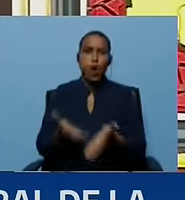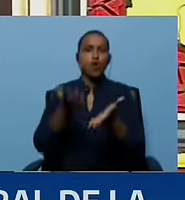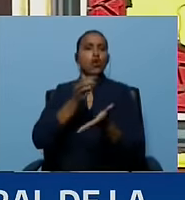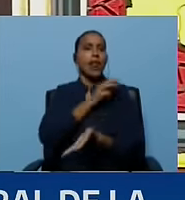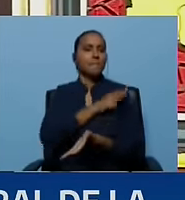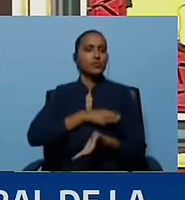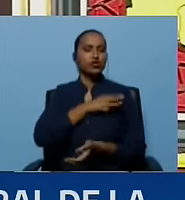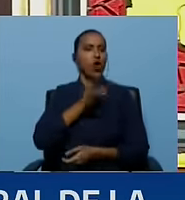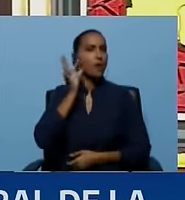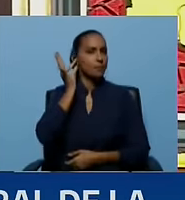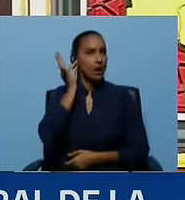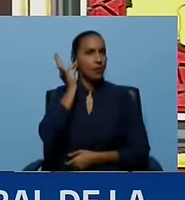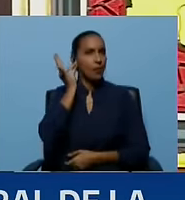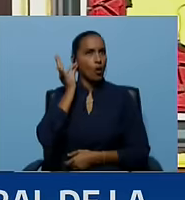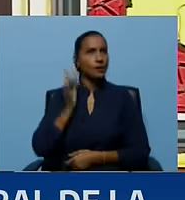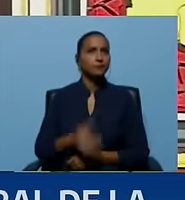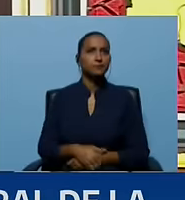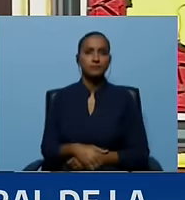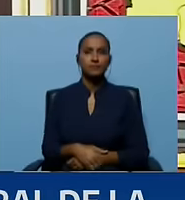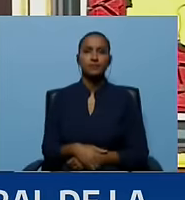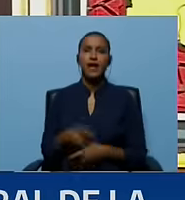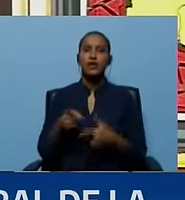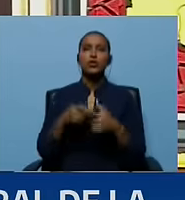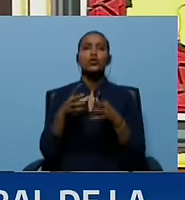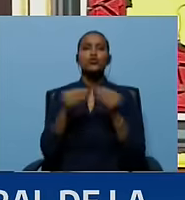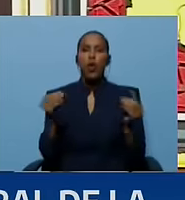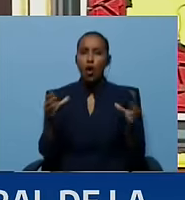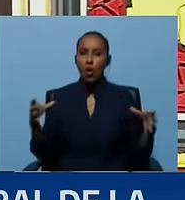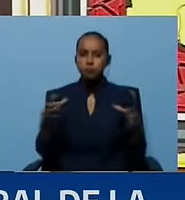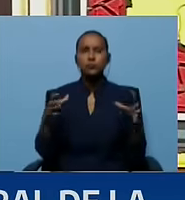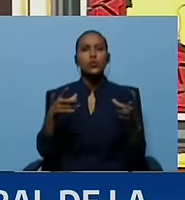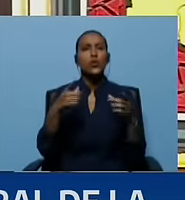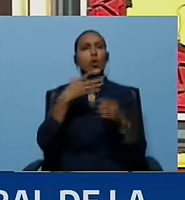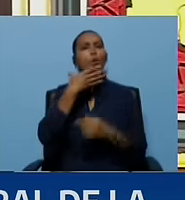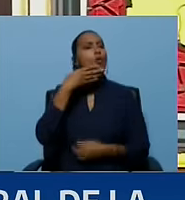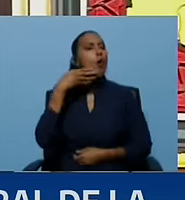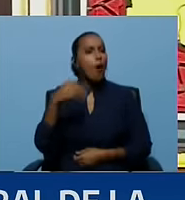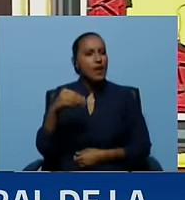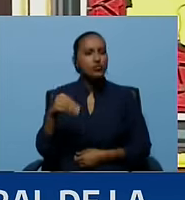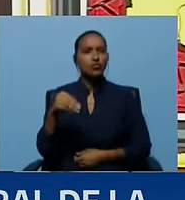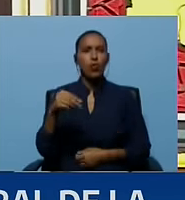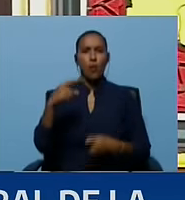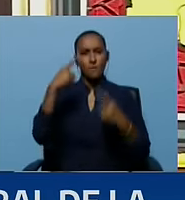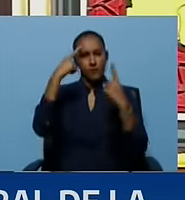Entonces, un equipo que combina juventud, profesionalismo, experiencia,